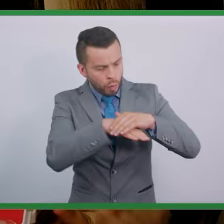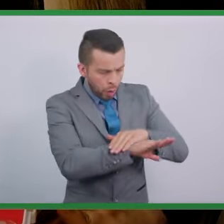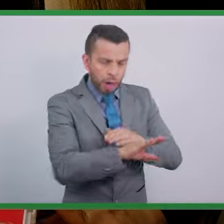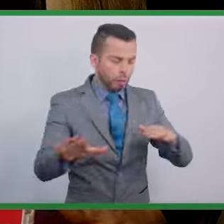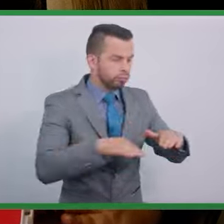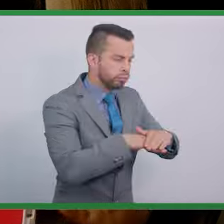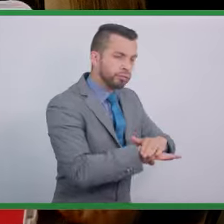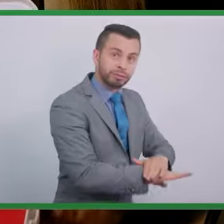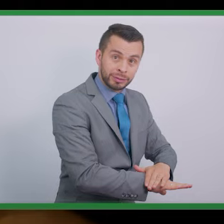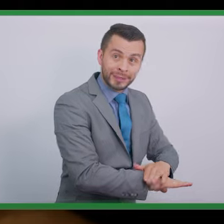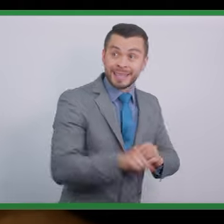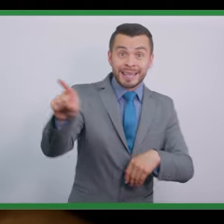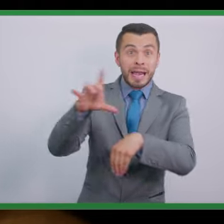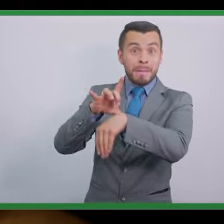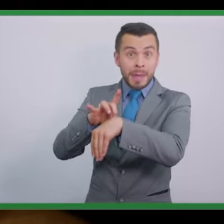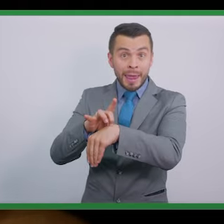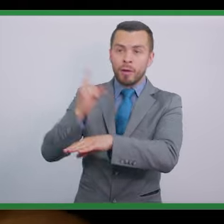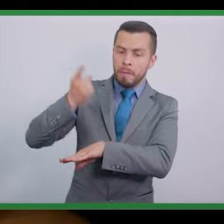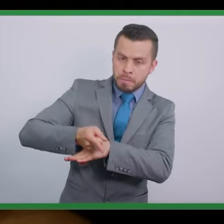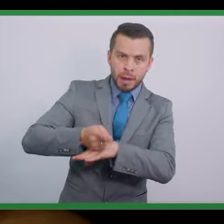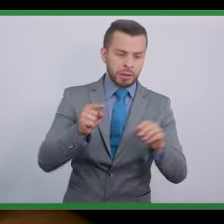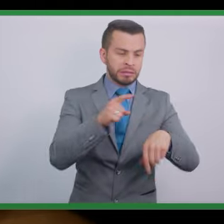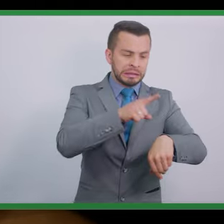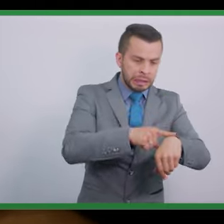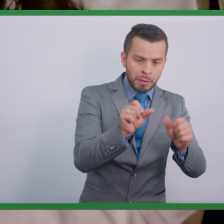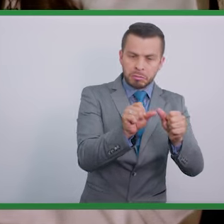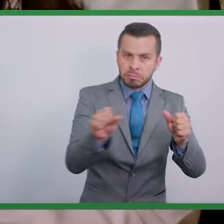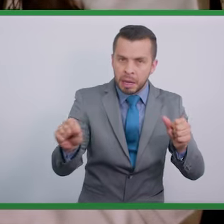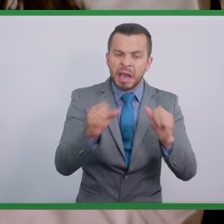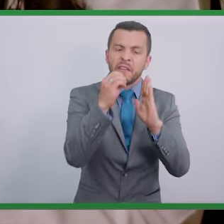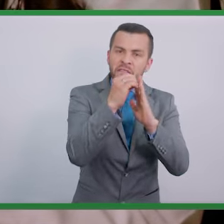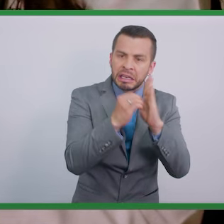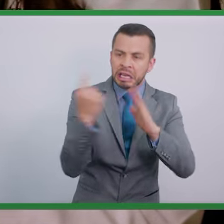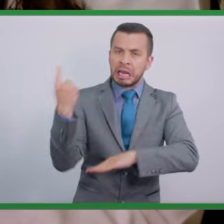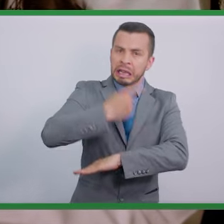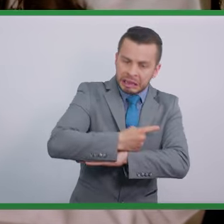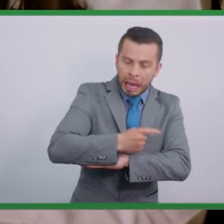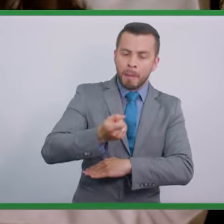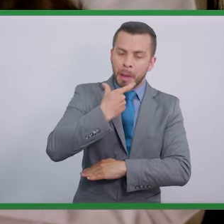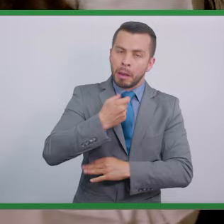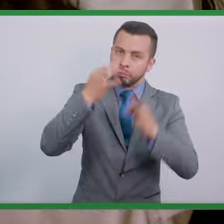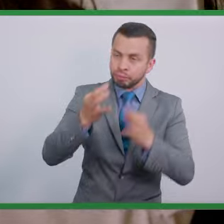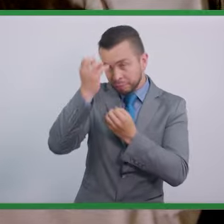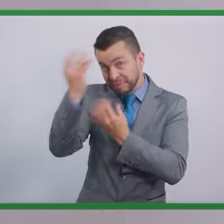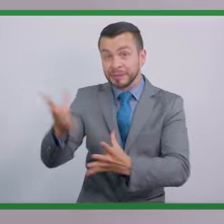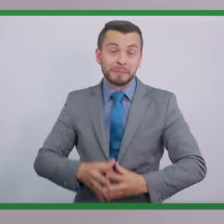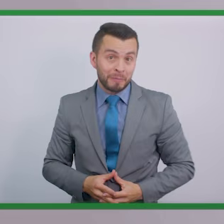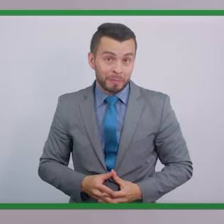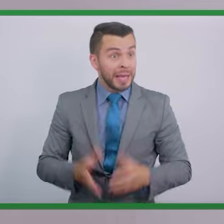indicaciones del fabricante solo usa el producto como te lo indica el médico y en los tiempos establecidos